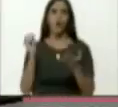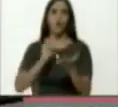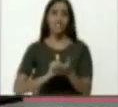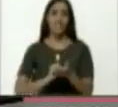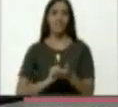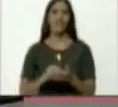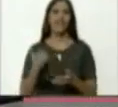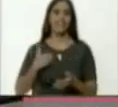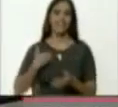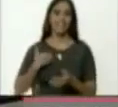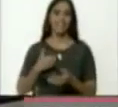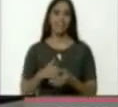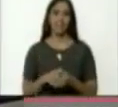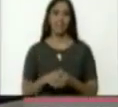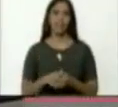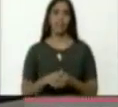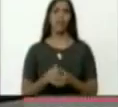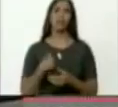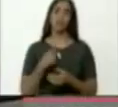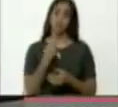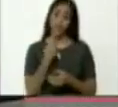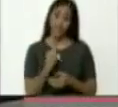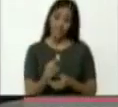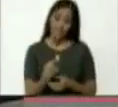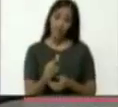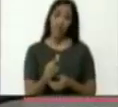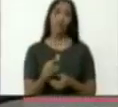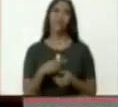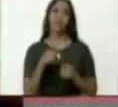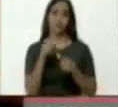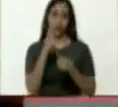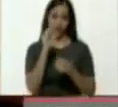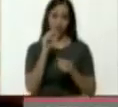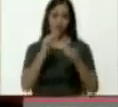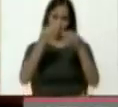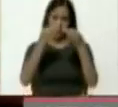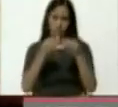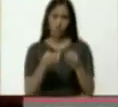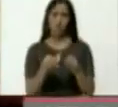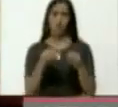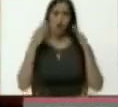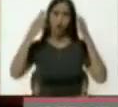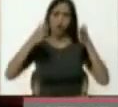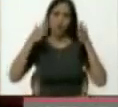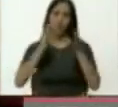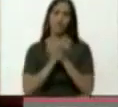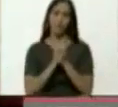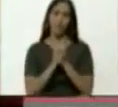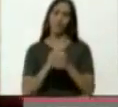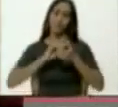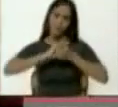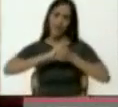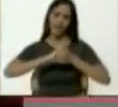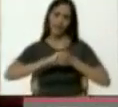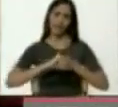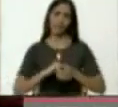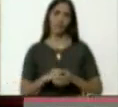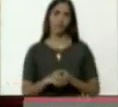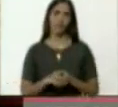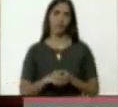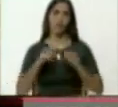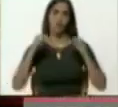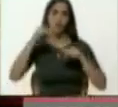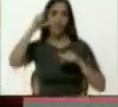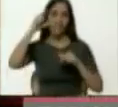Argentina. Pero yo les digo, y les voy a ser muy sincero y les voy a dar un consejo de amigo, de par. Hoy es el día